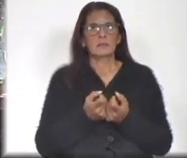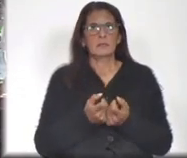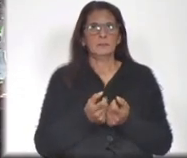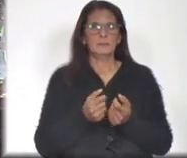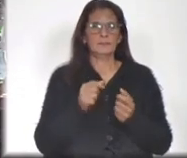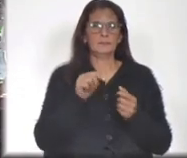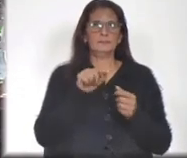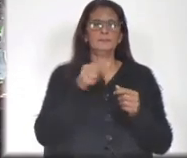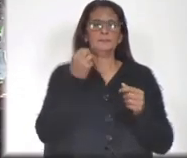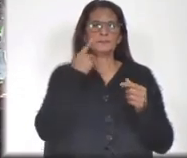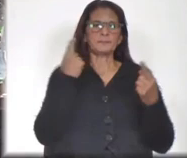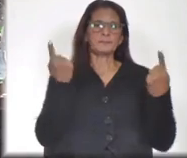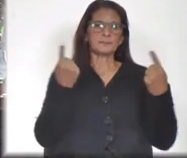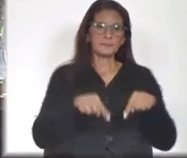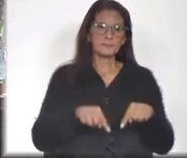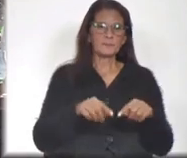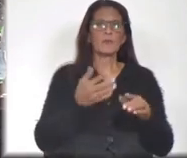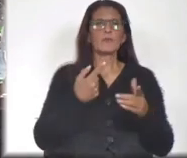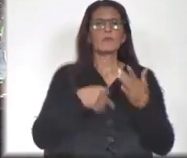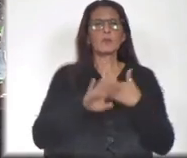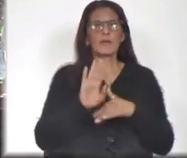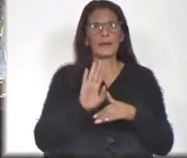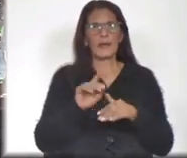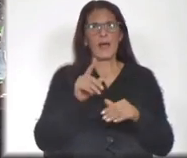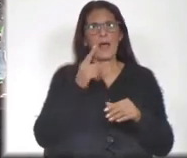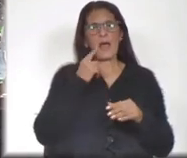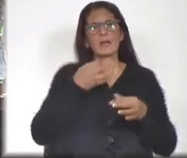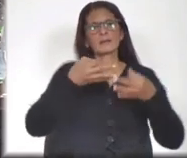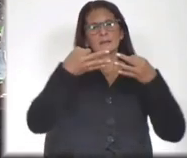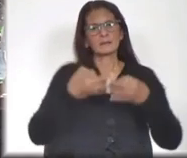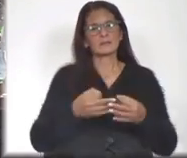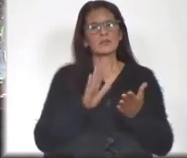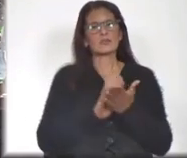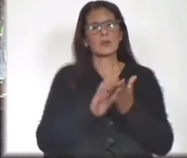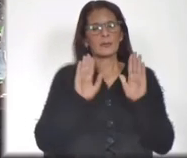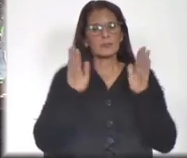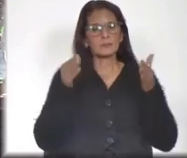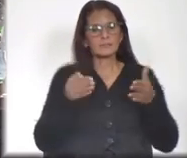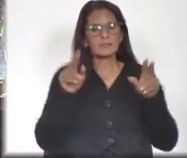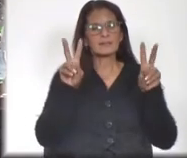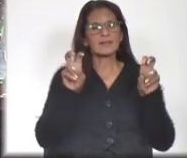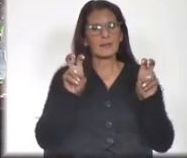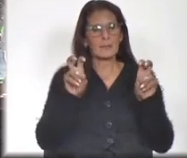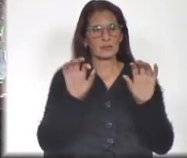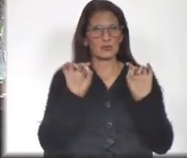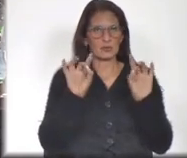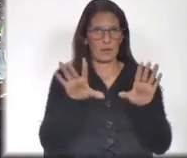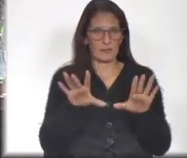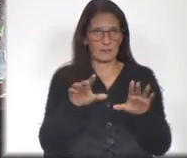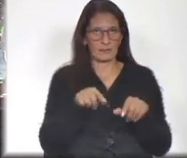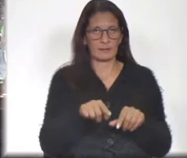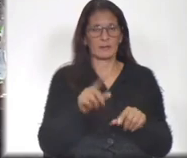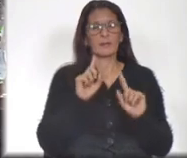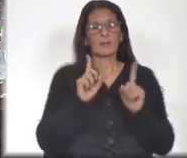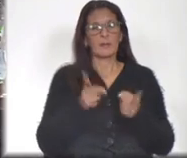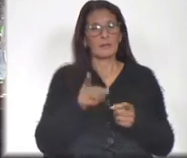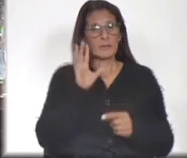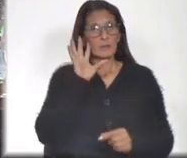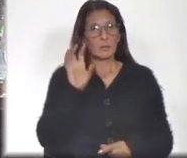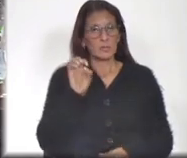las intervenciones y que el debate fuera ajustado estrictamente al tema en cuestión. También hemos